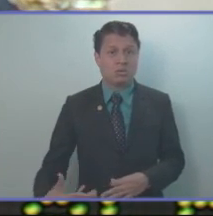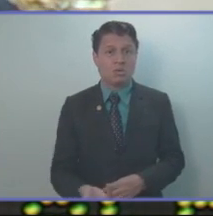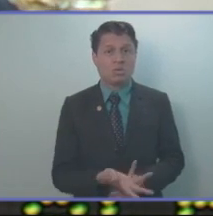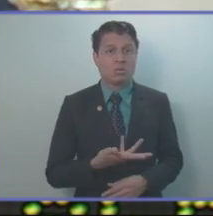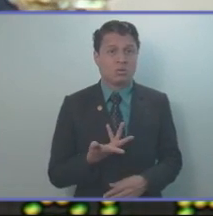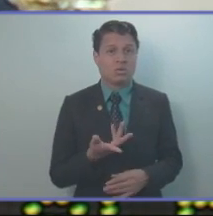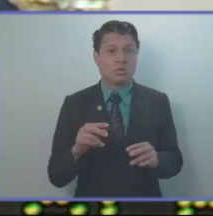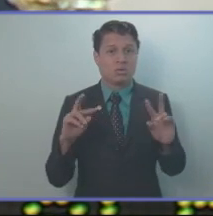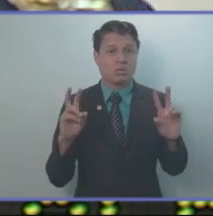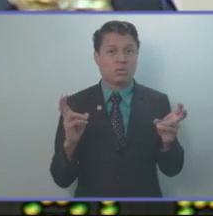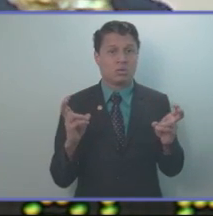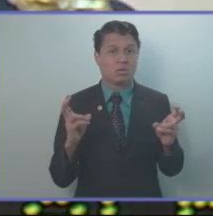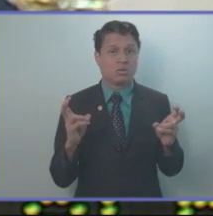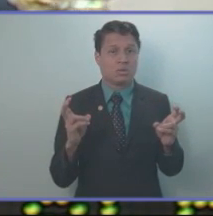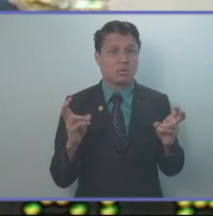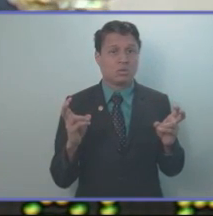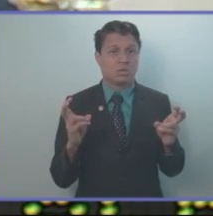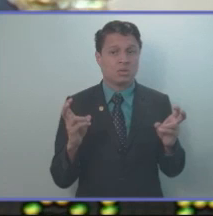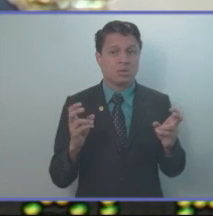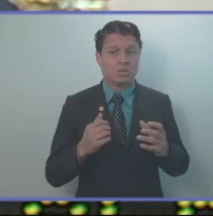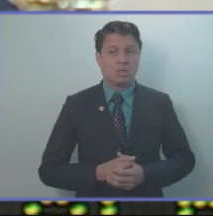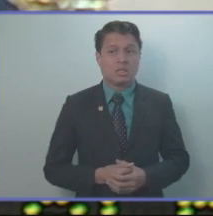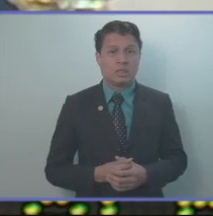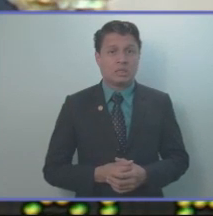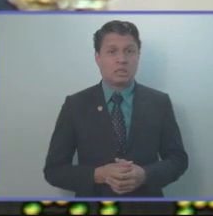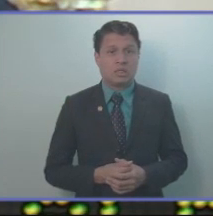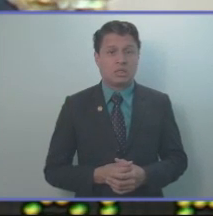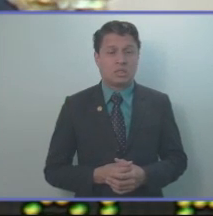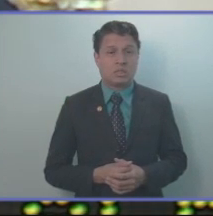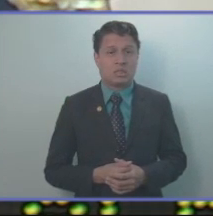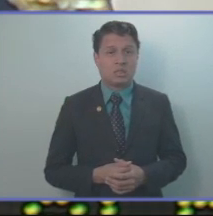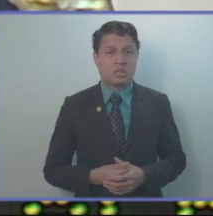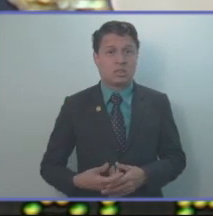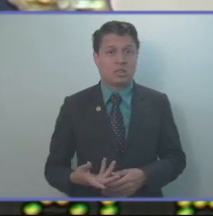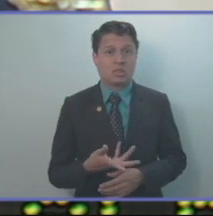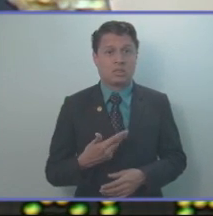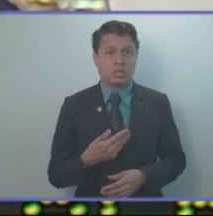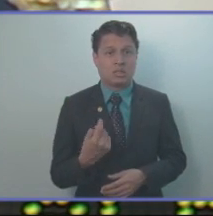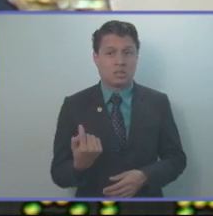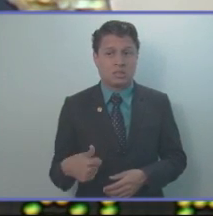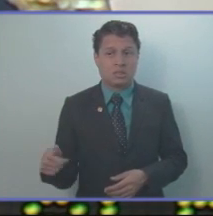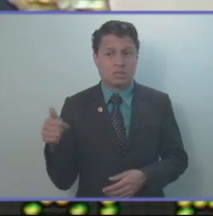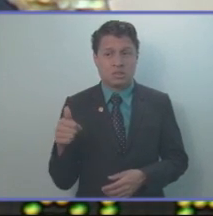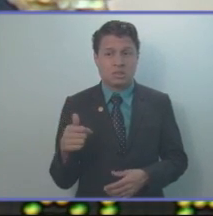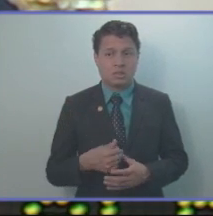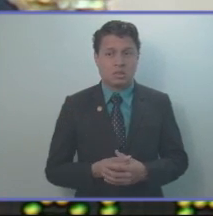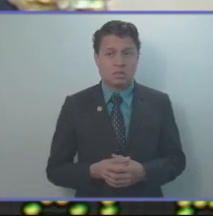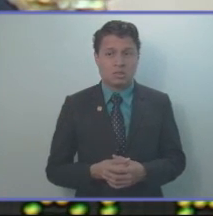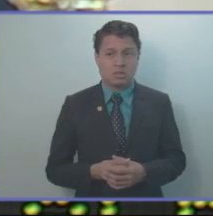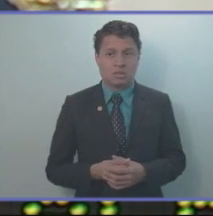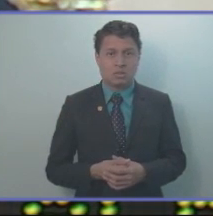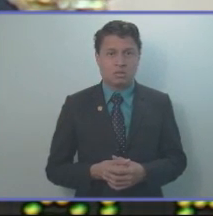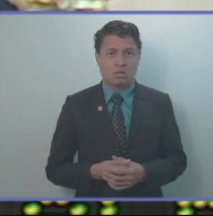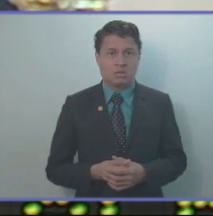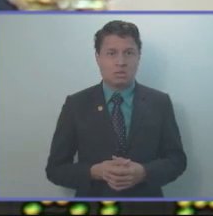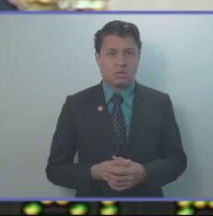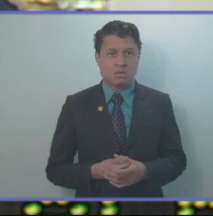punto del planeta donde vivimos, sino es porque se administró mal desde hace mucho